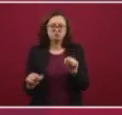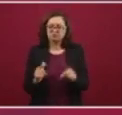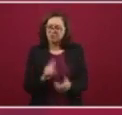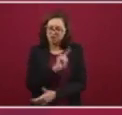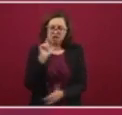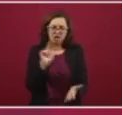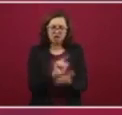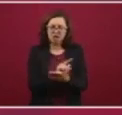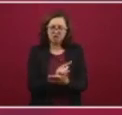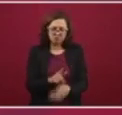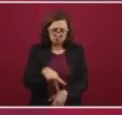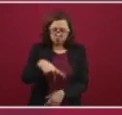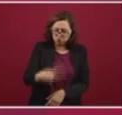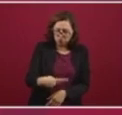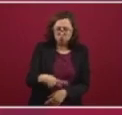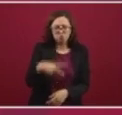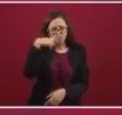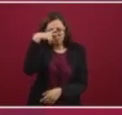legalmente y se va